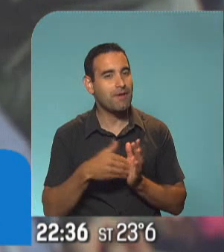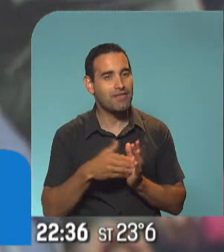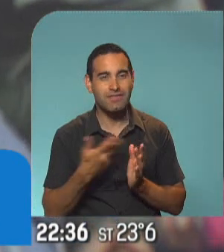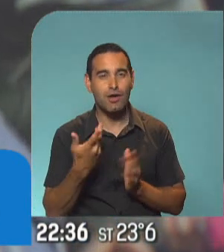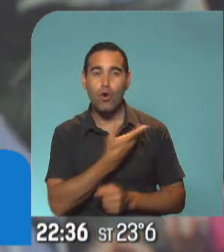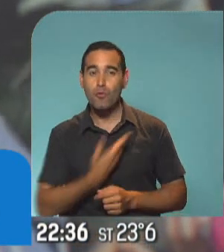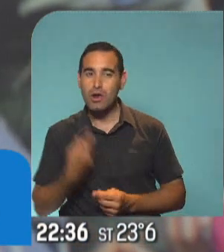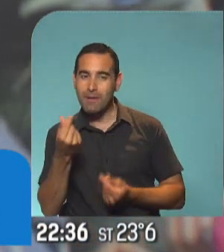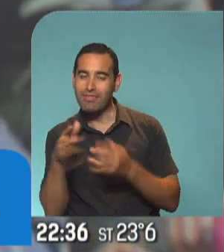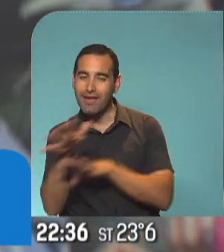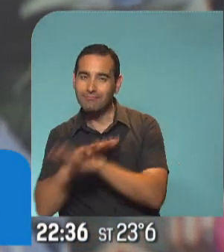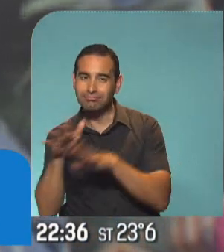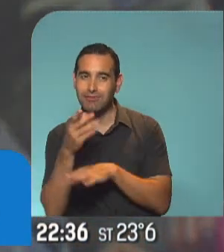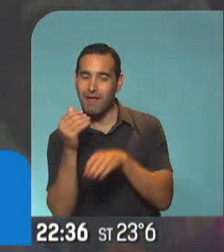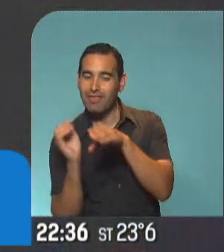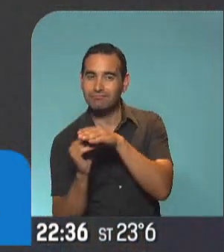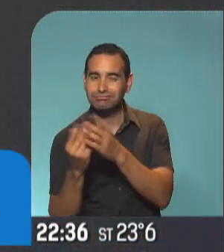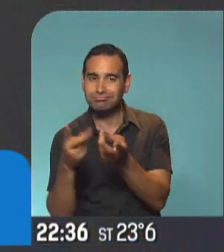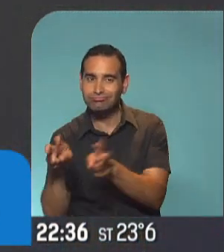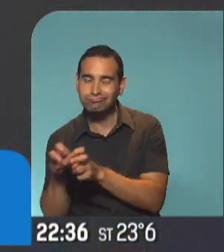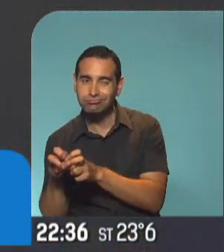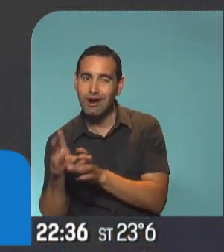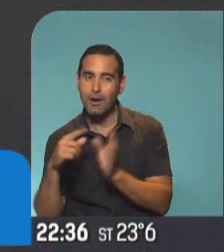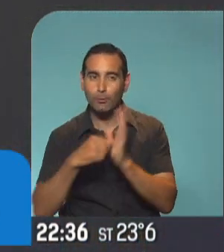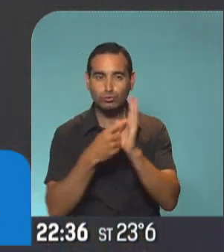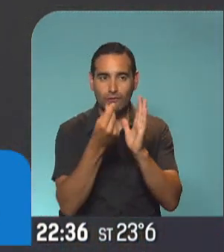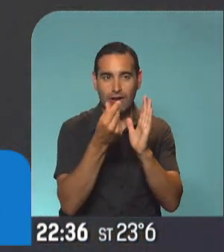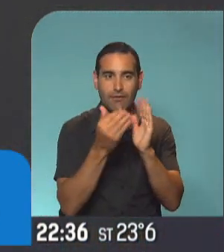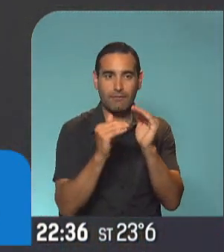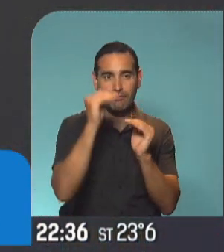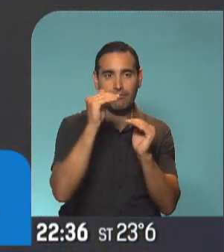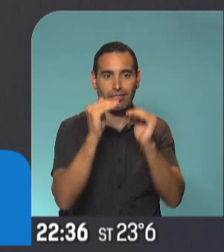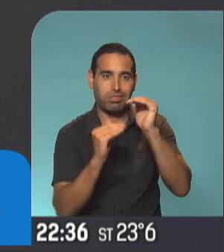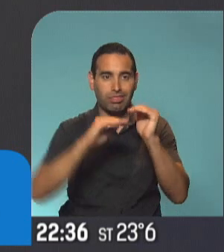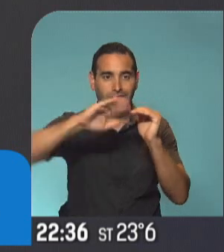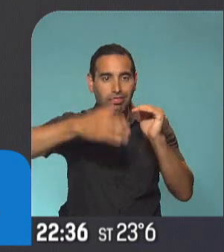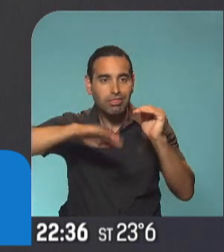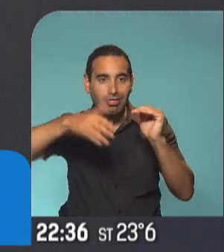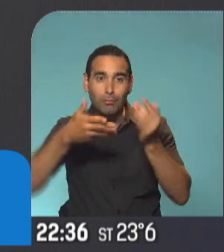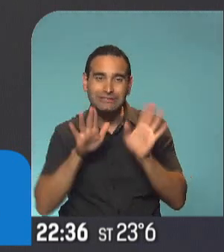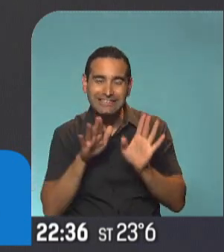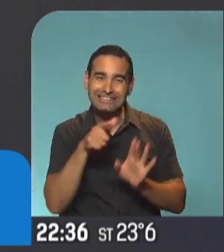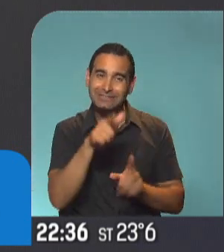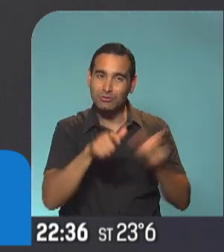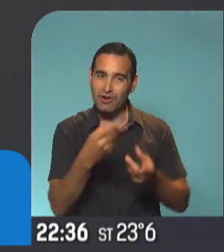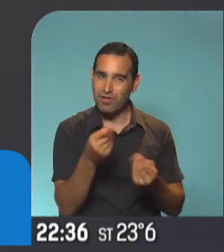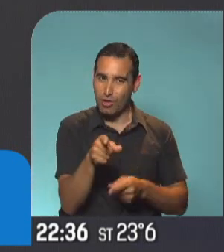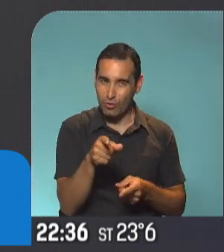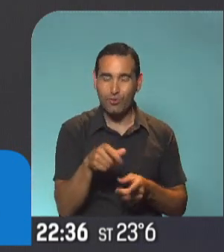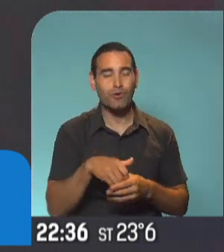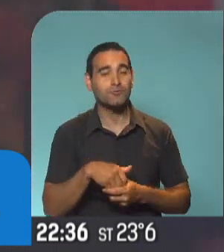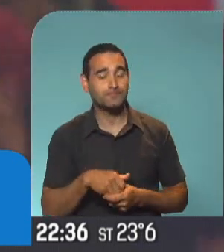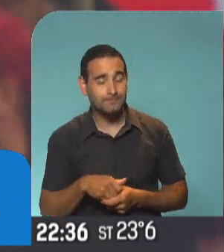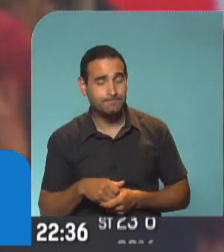del Estado y el déficit presupuestario del Estado, ese punto pueda valer hoy un número y mañana mucho menos. Lo que es claro, digamos, y